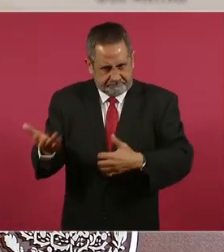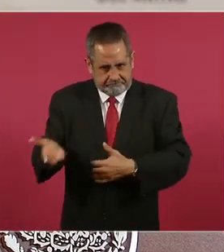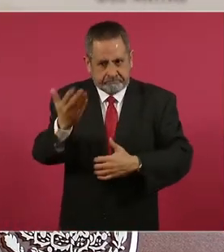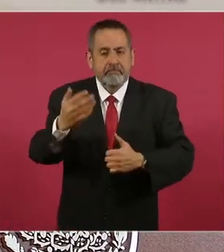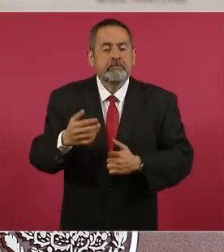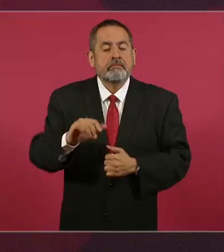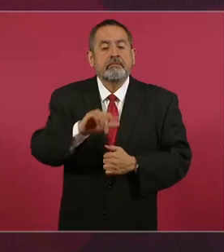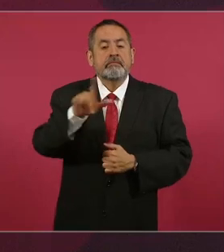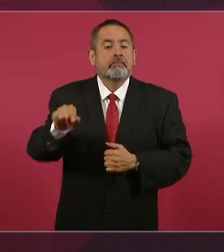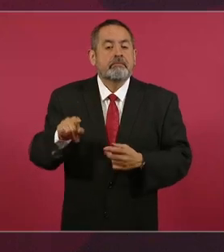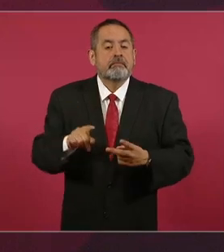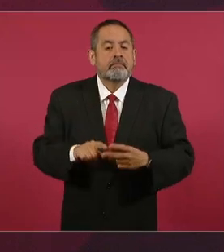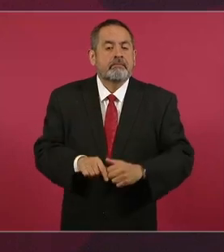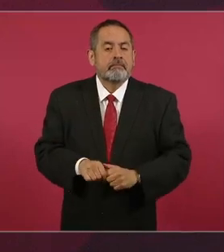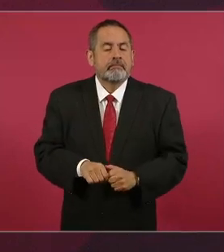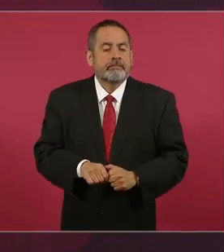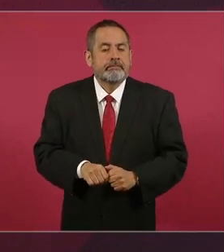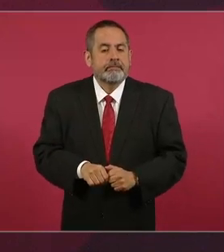Y luego se